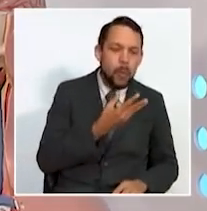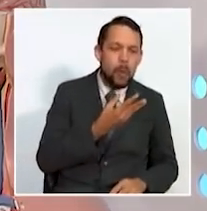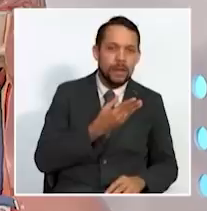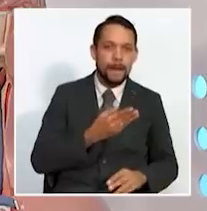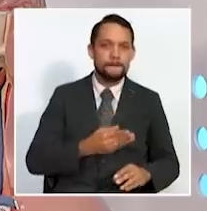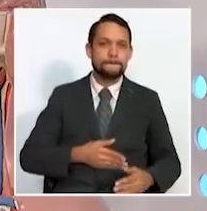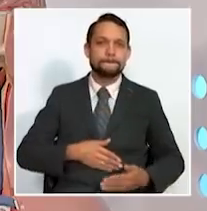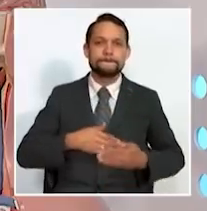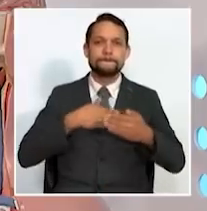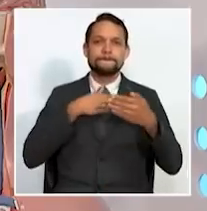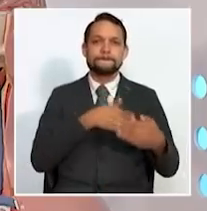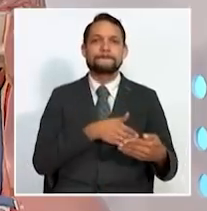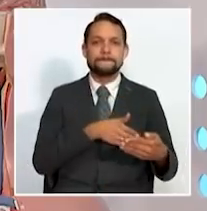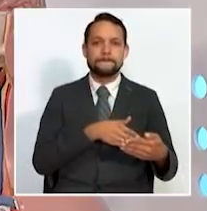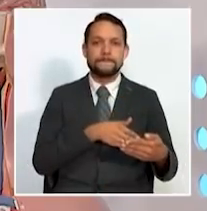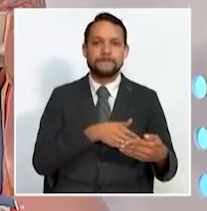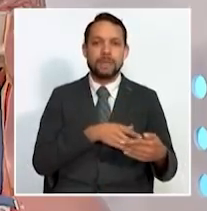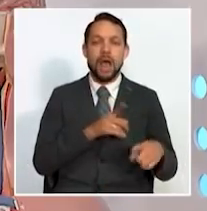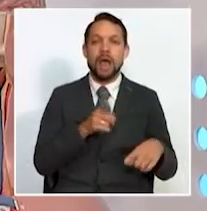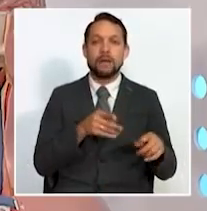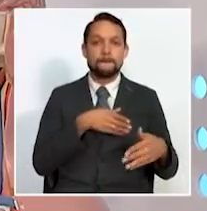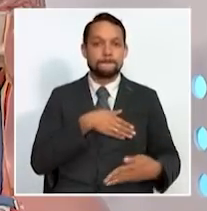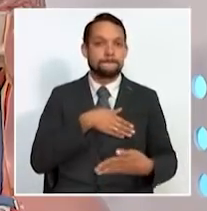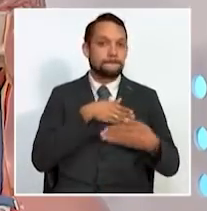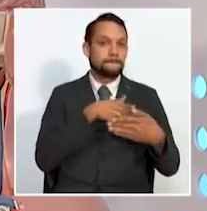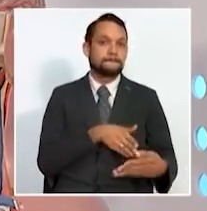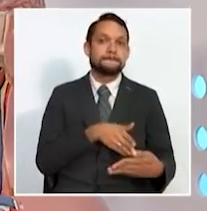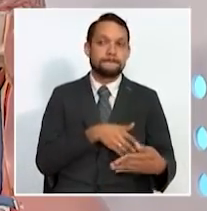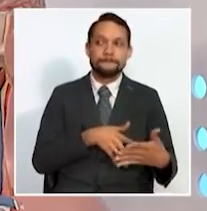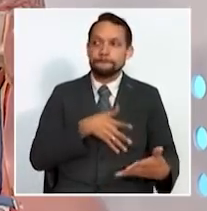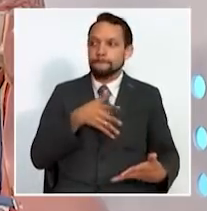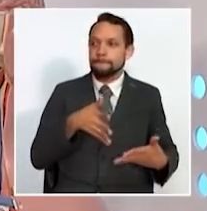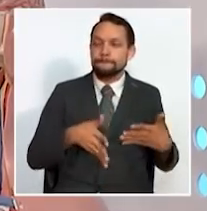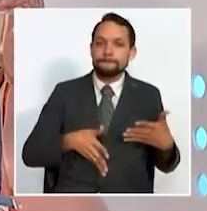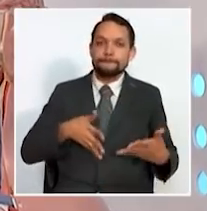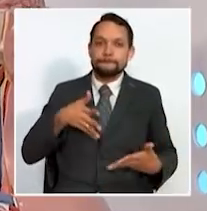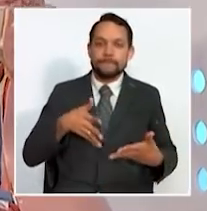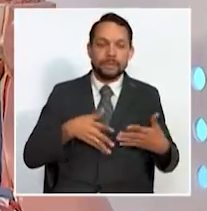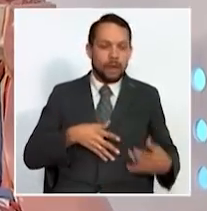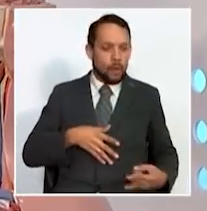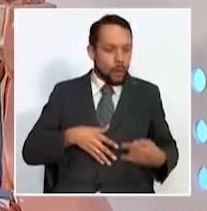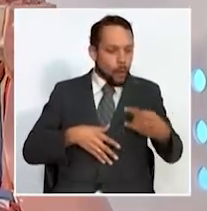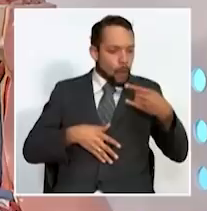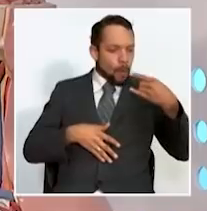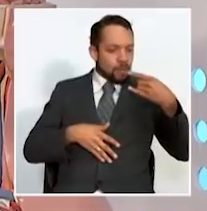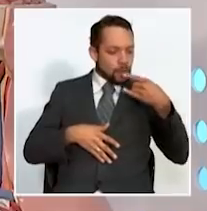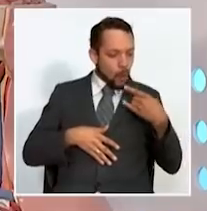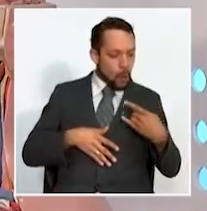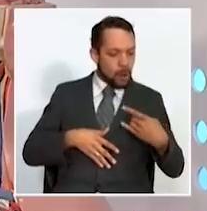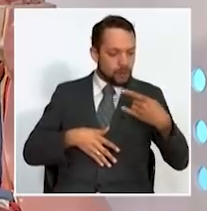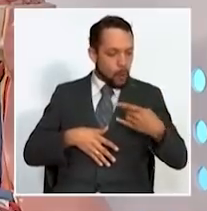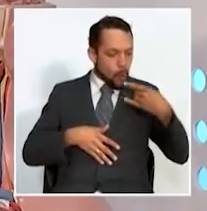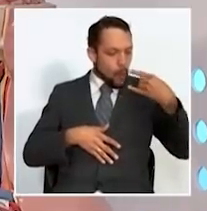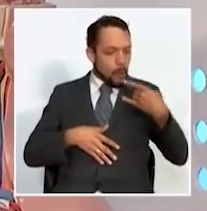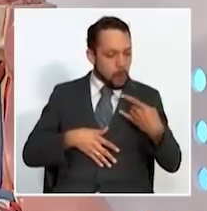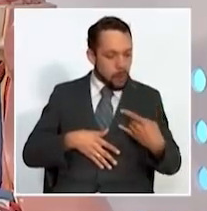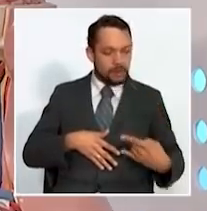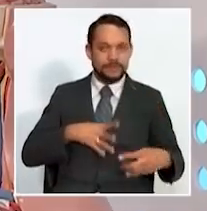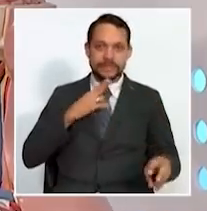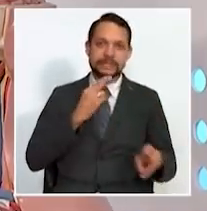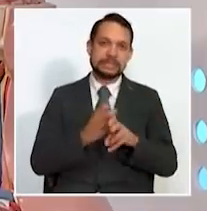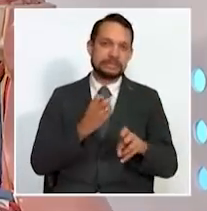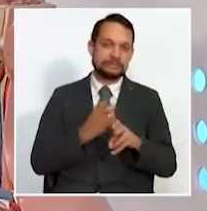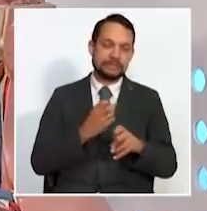una restricción. El paciente que le cuesta esa dificultad tomar, pero al mismo tiempo botar. Entonces, de aquí empiezan los